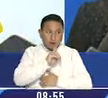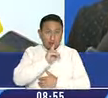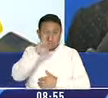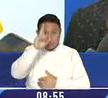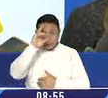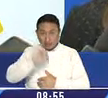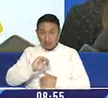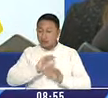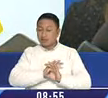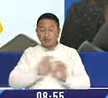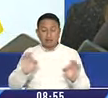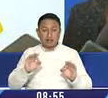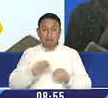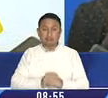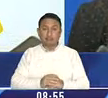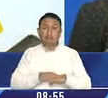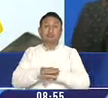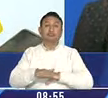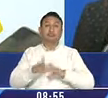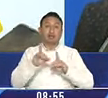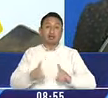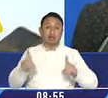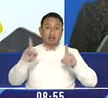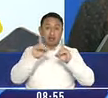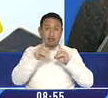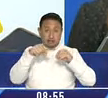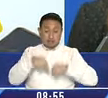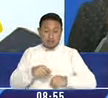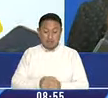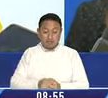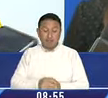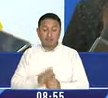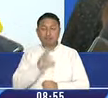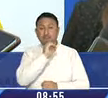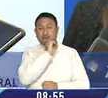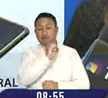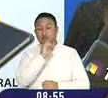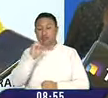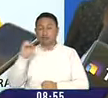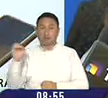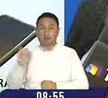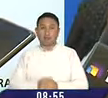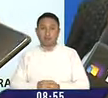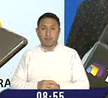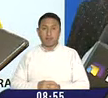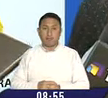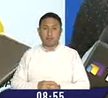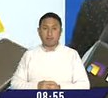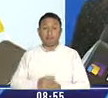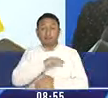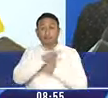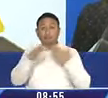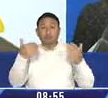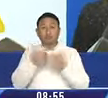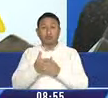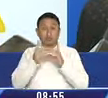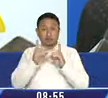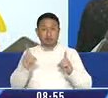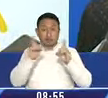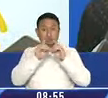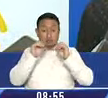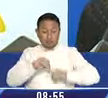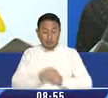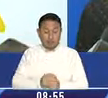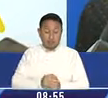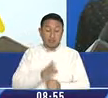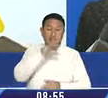bases de datos que vamos a utilizar en las elecciones, se encontraban en cero. A todas estas bases de datos se les puso códigos de